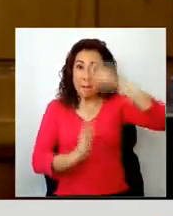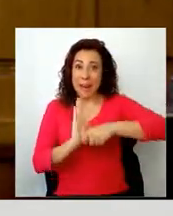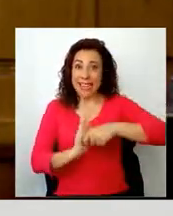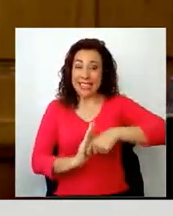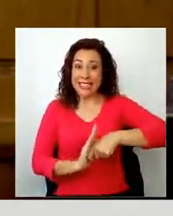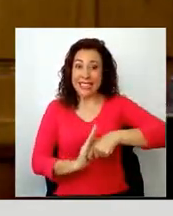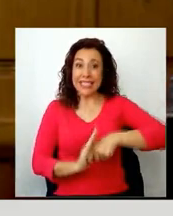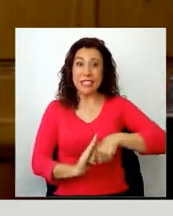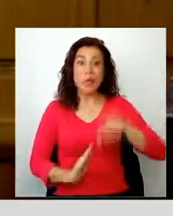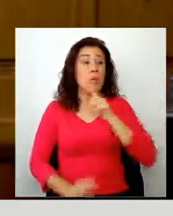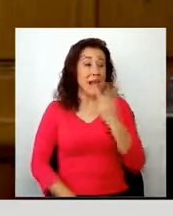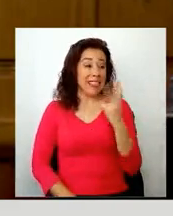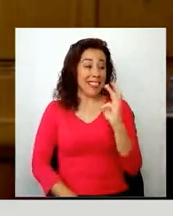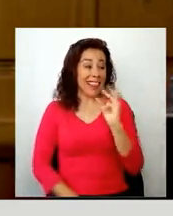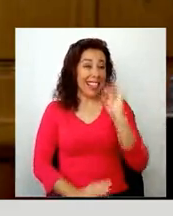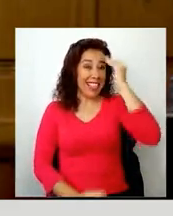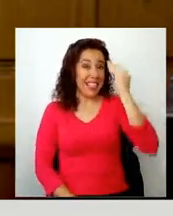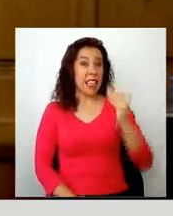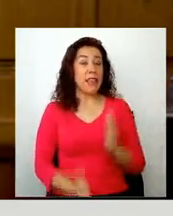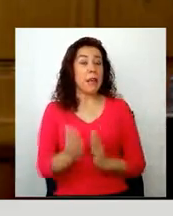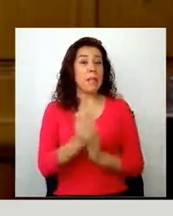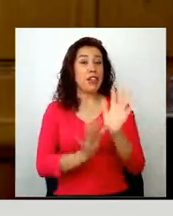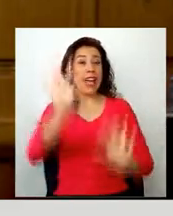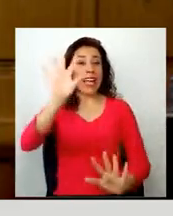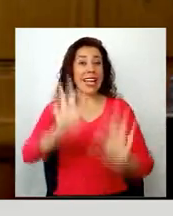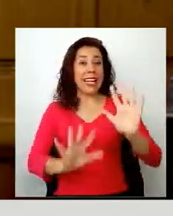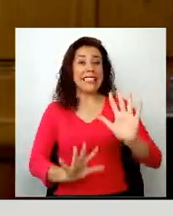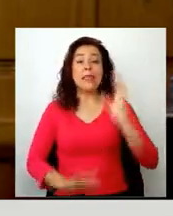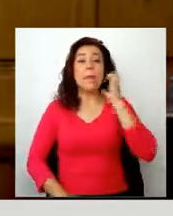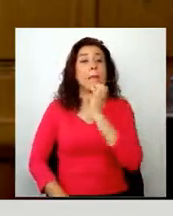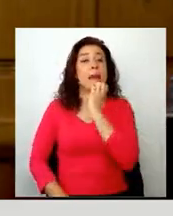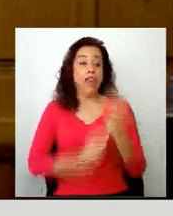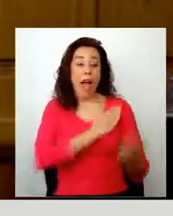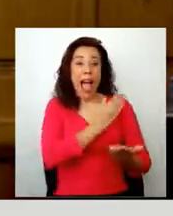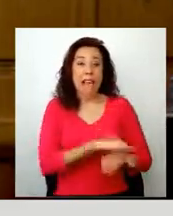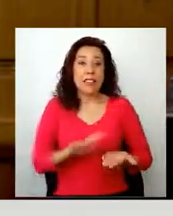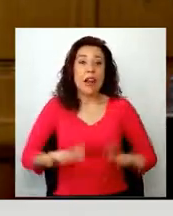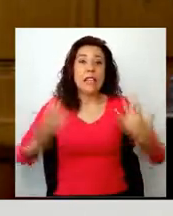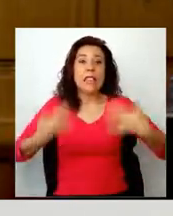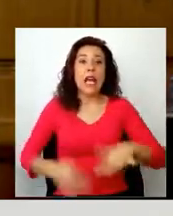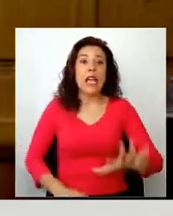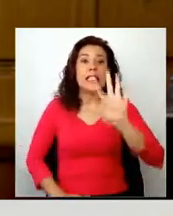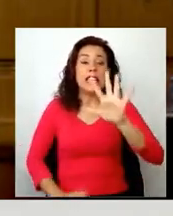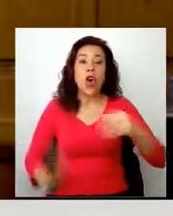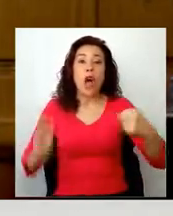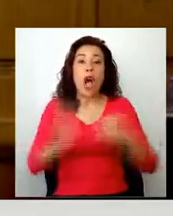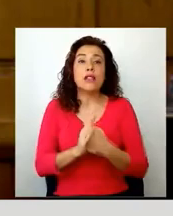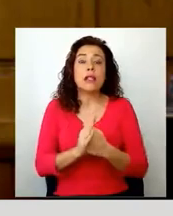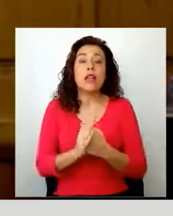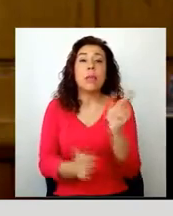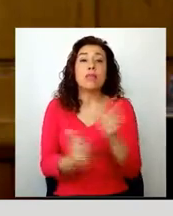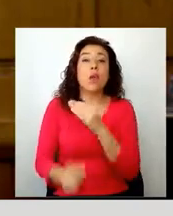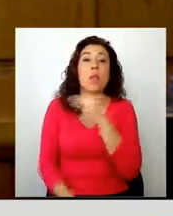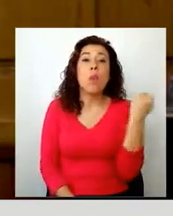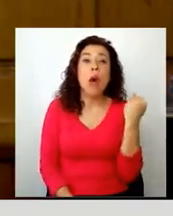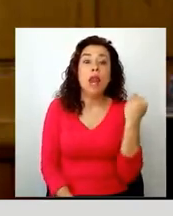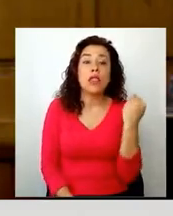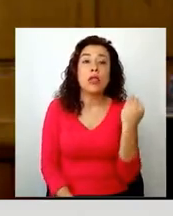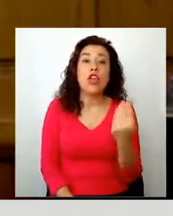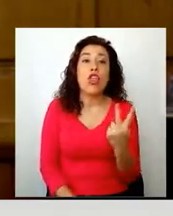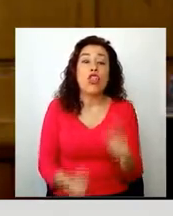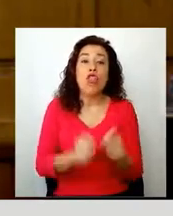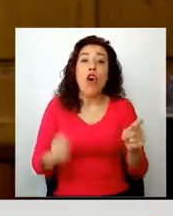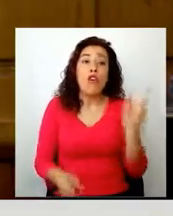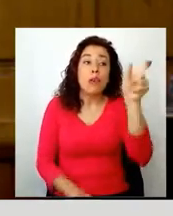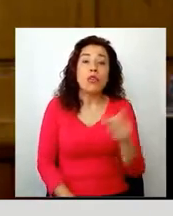los últimos 30 días Es decir desde la quincena de mayo han ocurrido cinco accidentes fatales con el doble de fallecido un minero precisamente murió